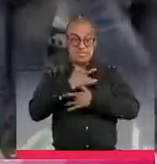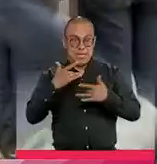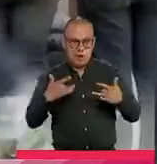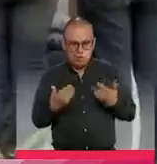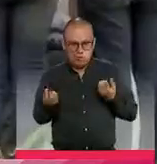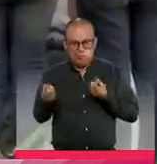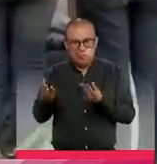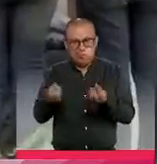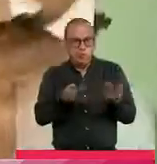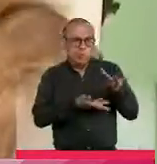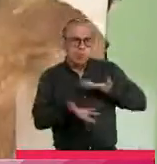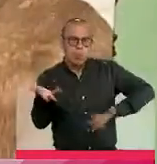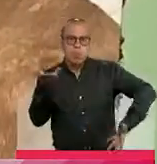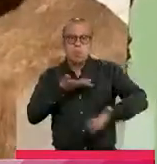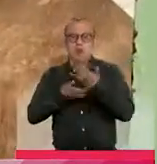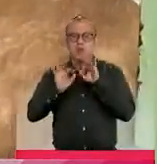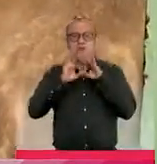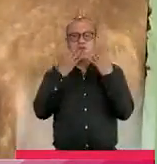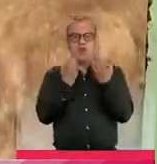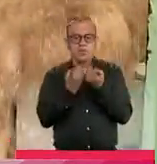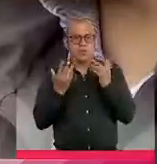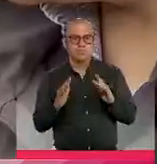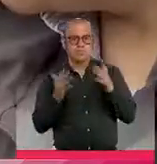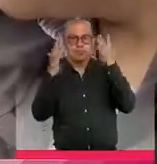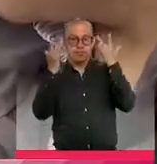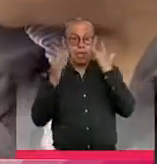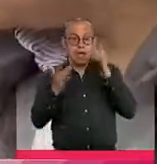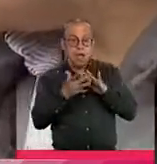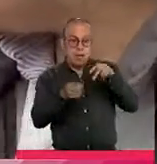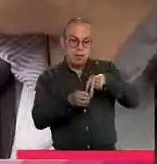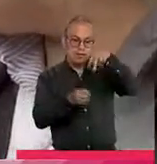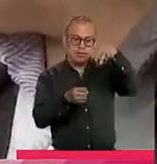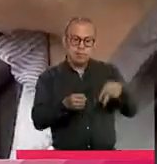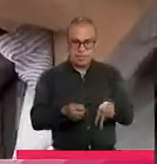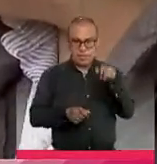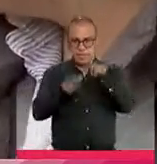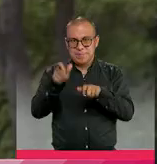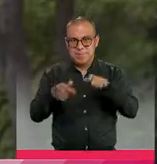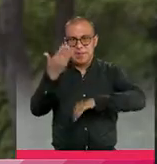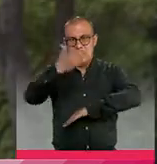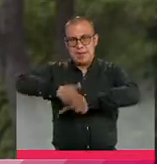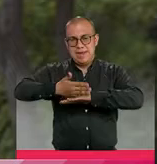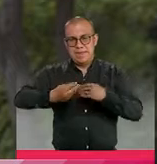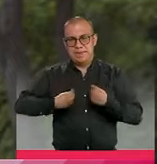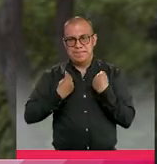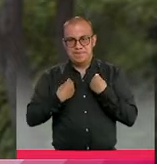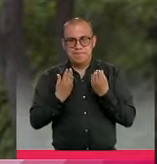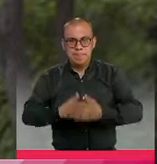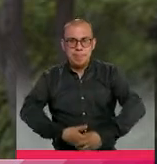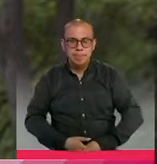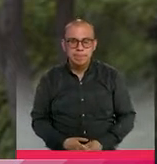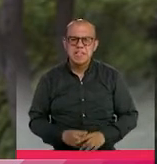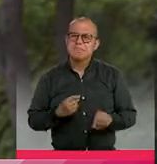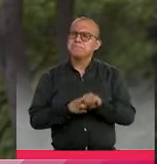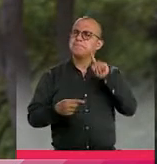para animales de compañía de familias vulnerables y ciudadanos, habitantes de calle. Agenda que